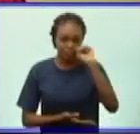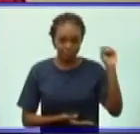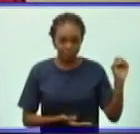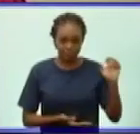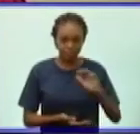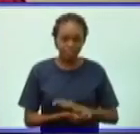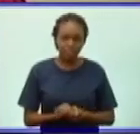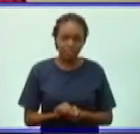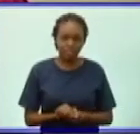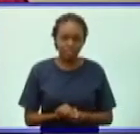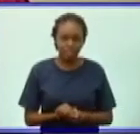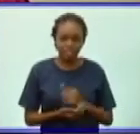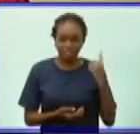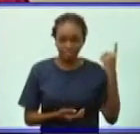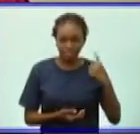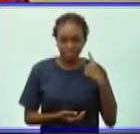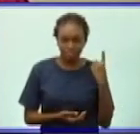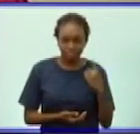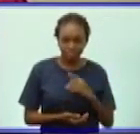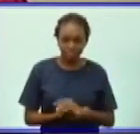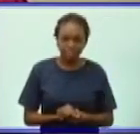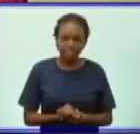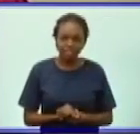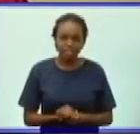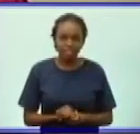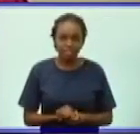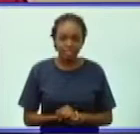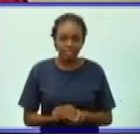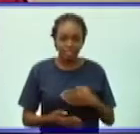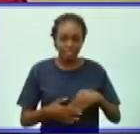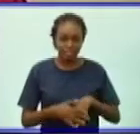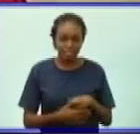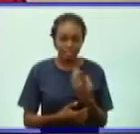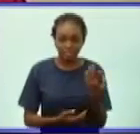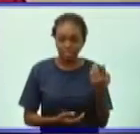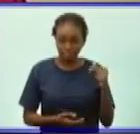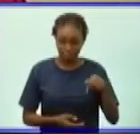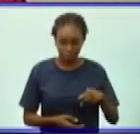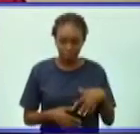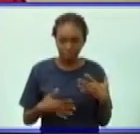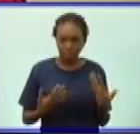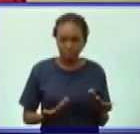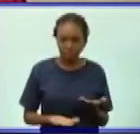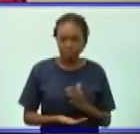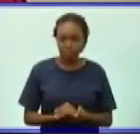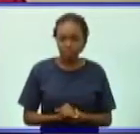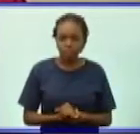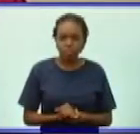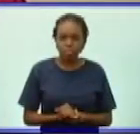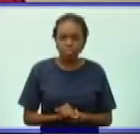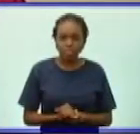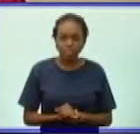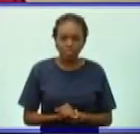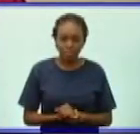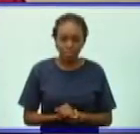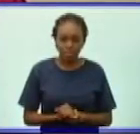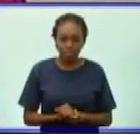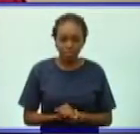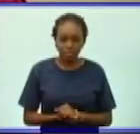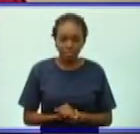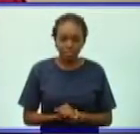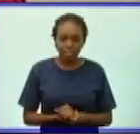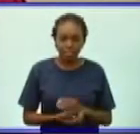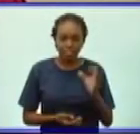nacional, por lo que en el día de hoy vamos a estar dando el capítulo que es